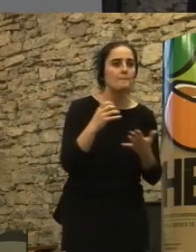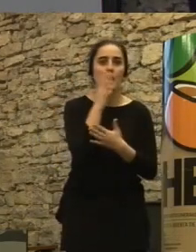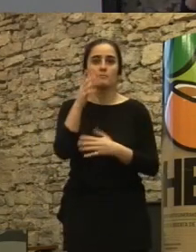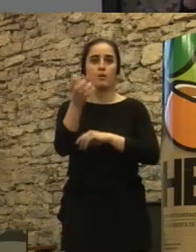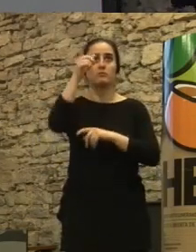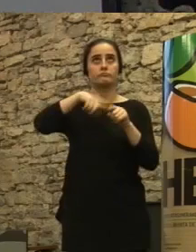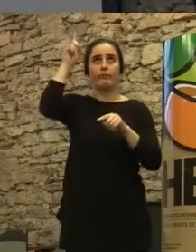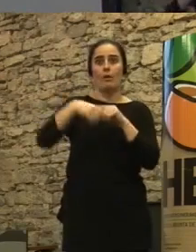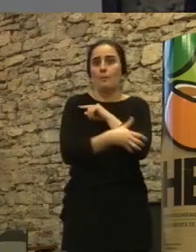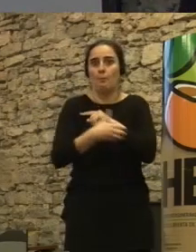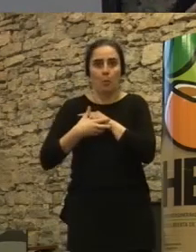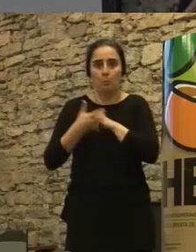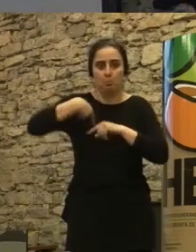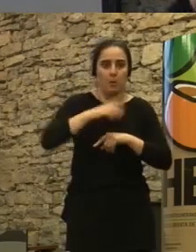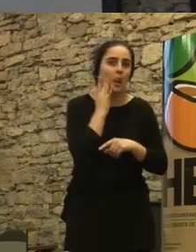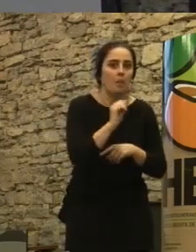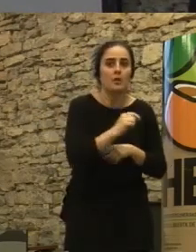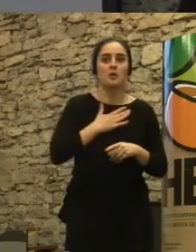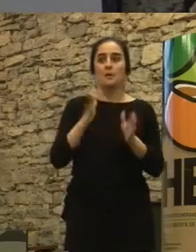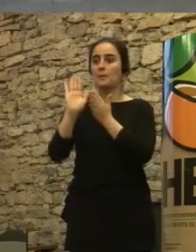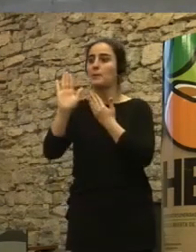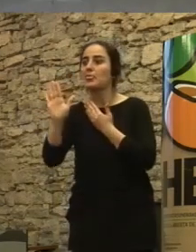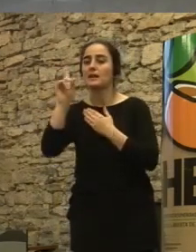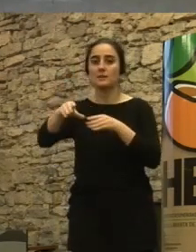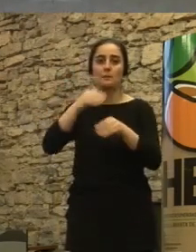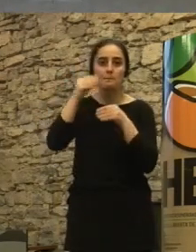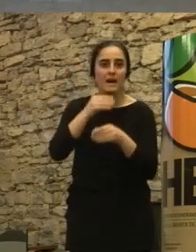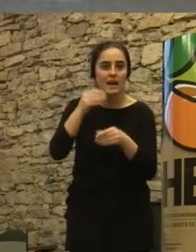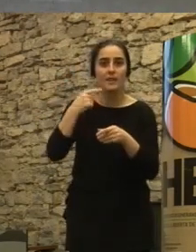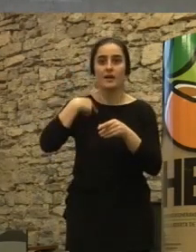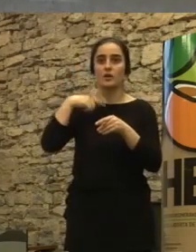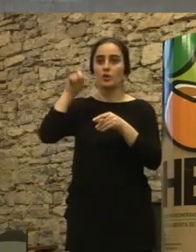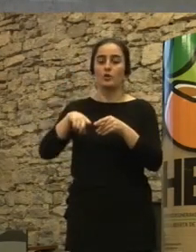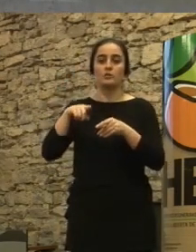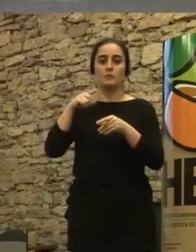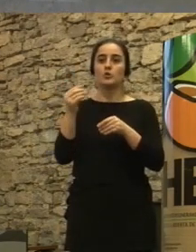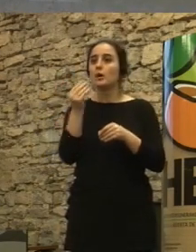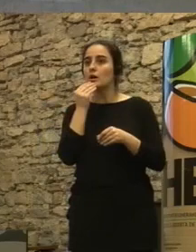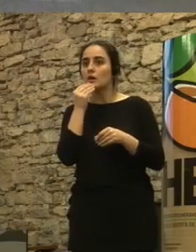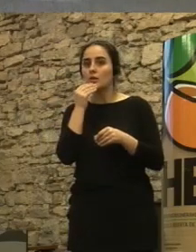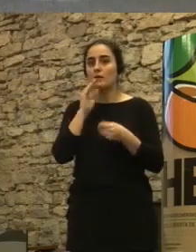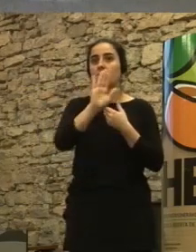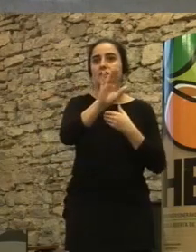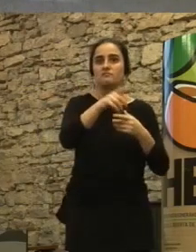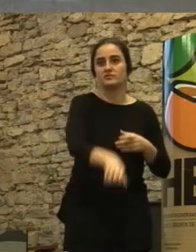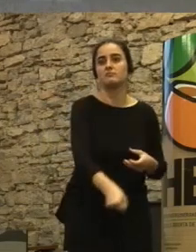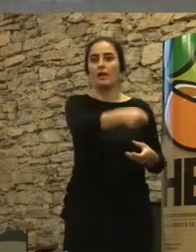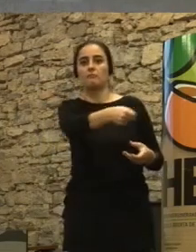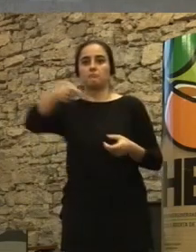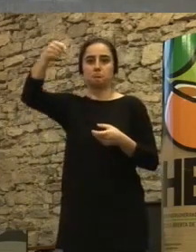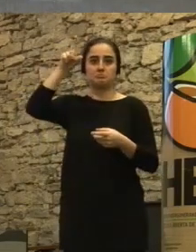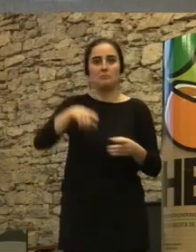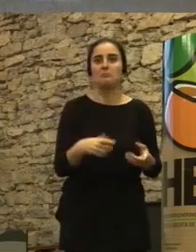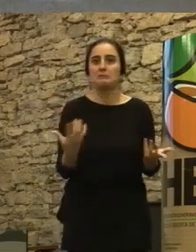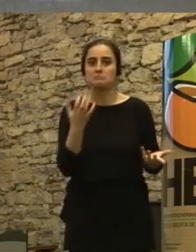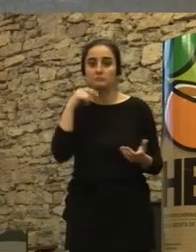pobre, y yo merendaba con mis vecinas, a la que les subía el pedido de alimentación de la tienda de enfrente, ¿no? Entonces, al